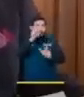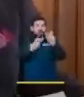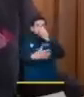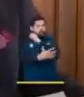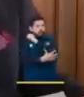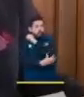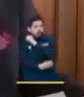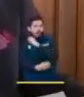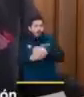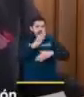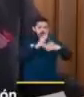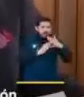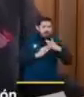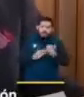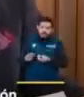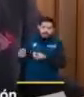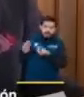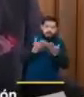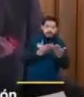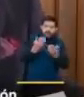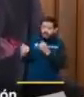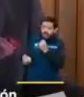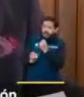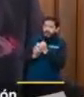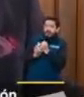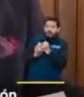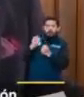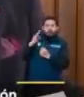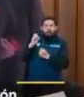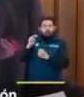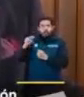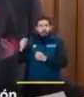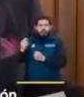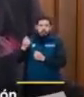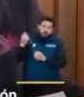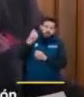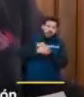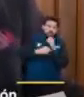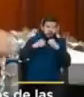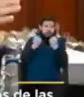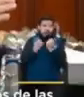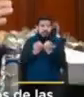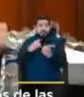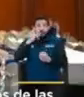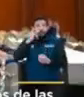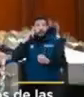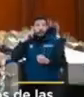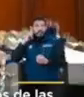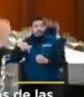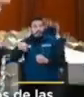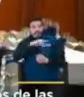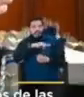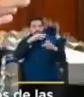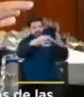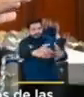los más humildes se benefician de la expansión de la asistencia social, los más pequeños